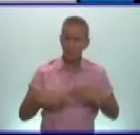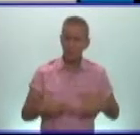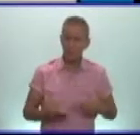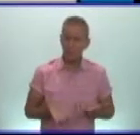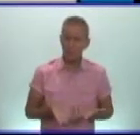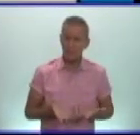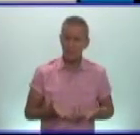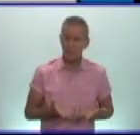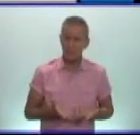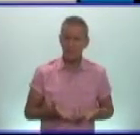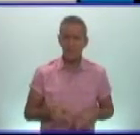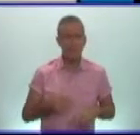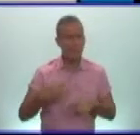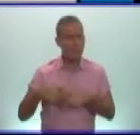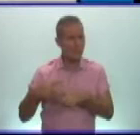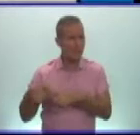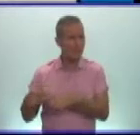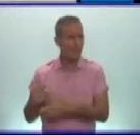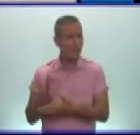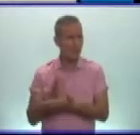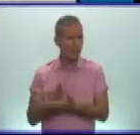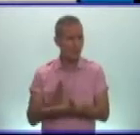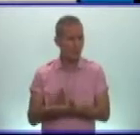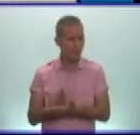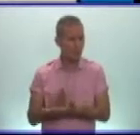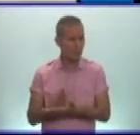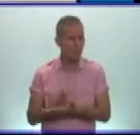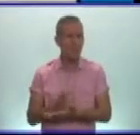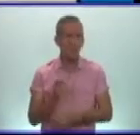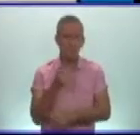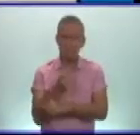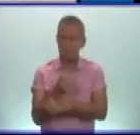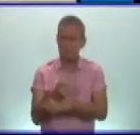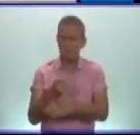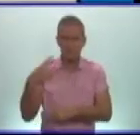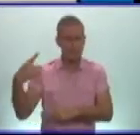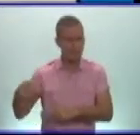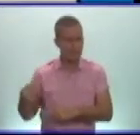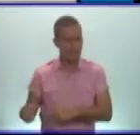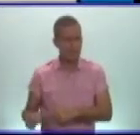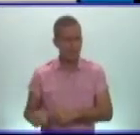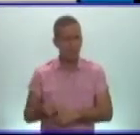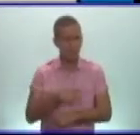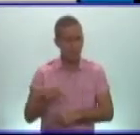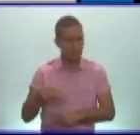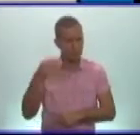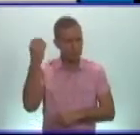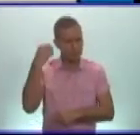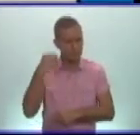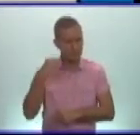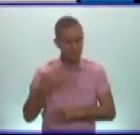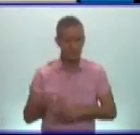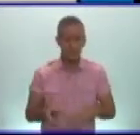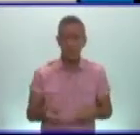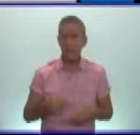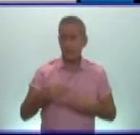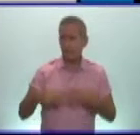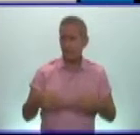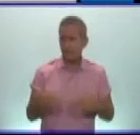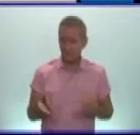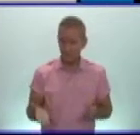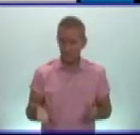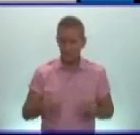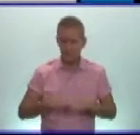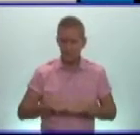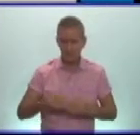de educación laboral, de educación práctica, han aprendido a confeccionar sobres. Fíjense que aparecen los datos